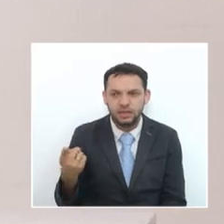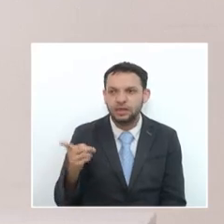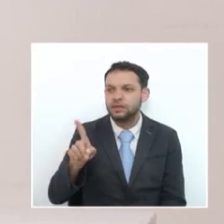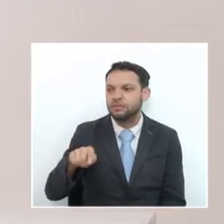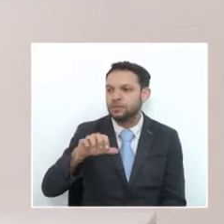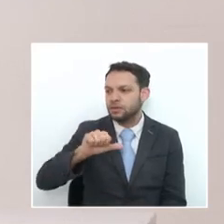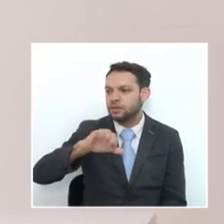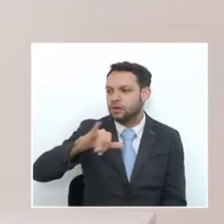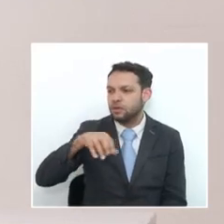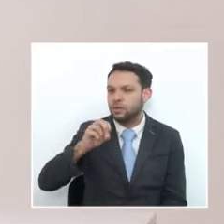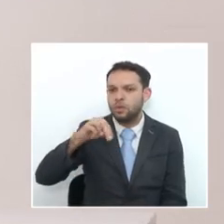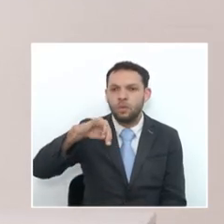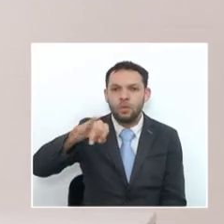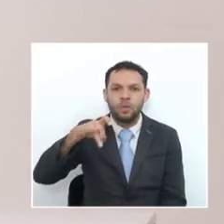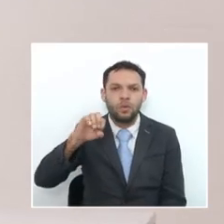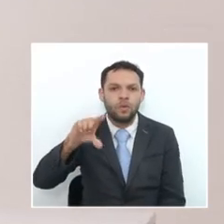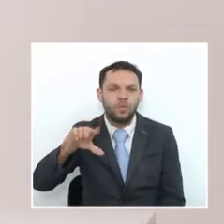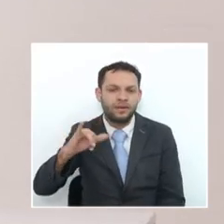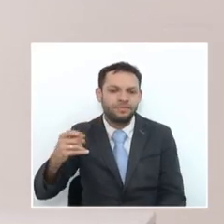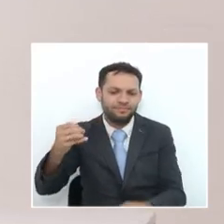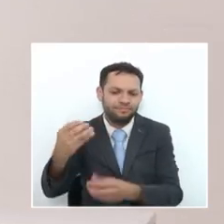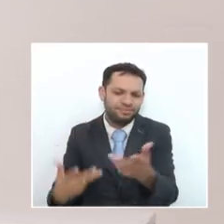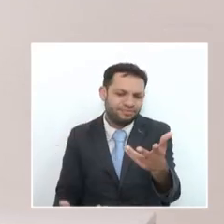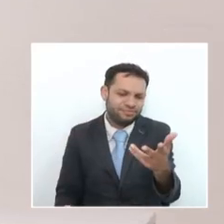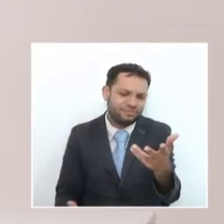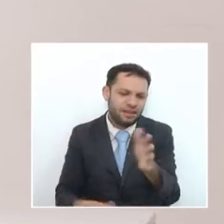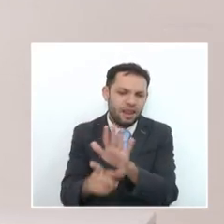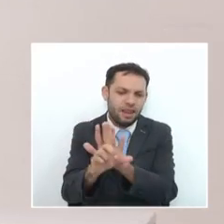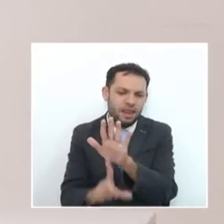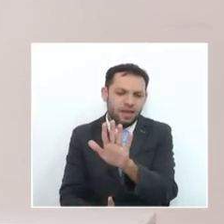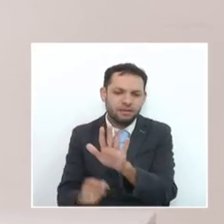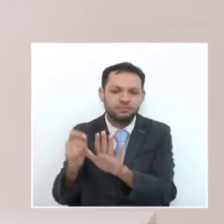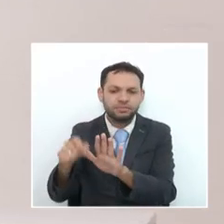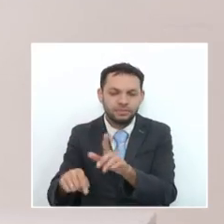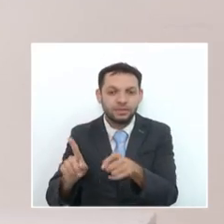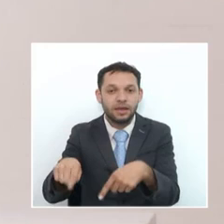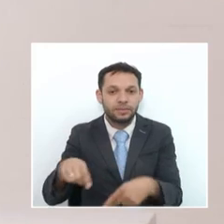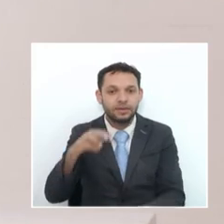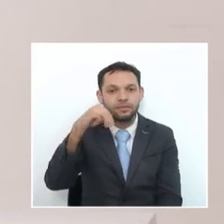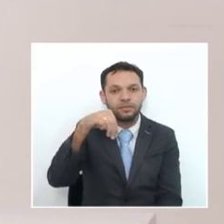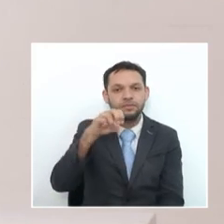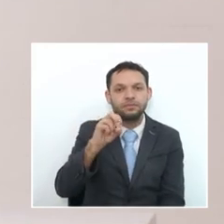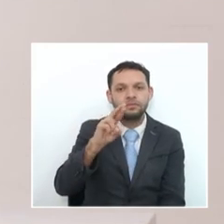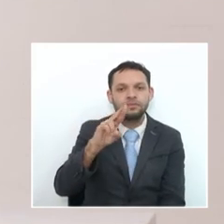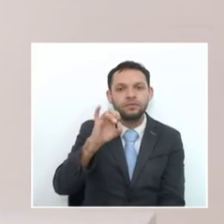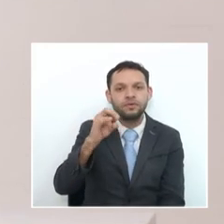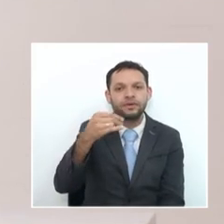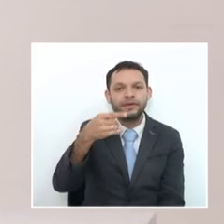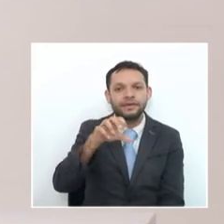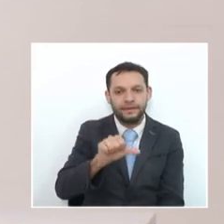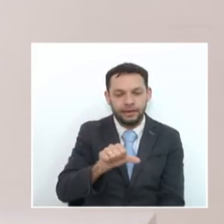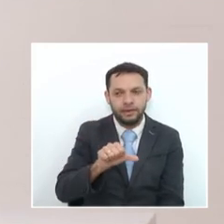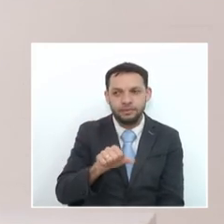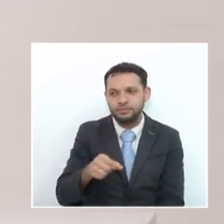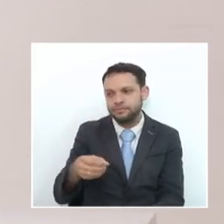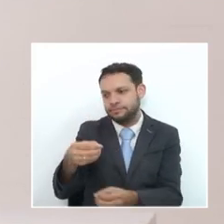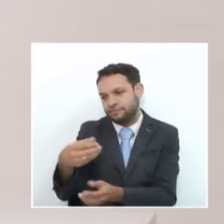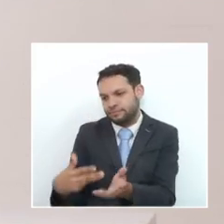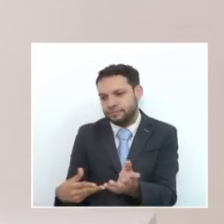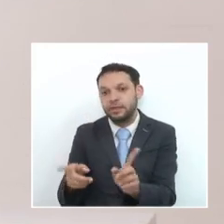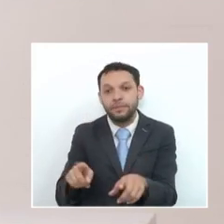ajonjolí. No, pues, la lista, moringa, espirulina y dele